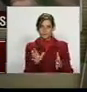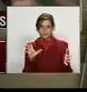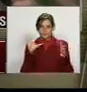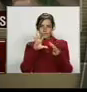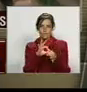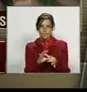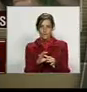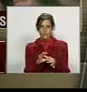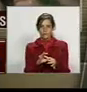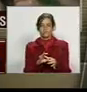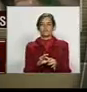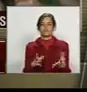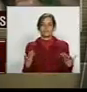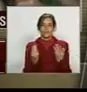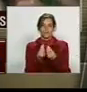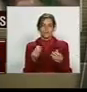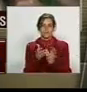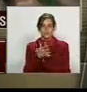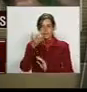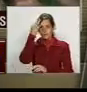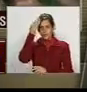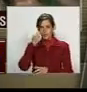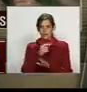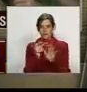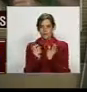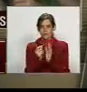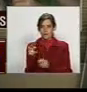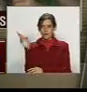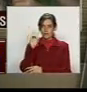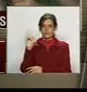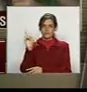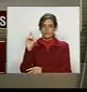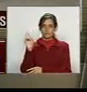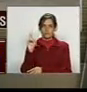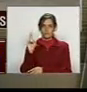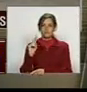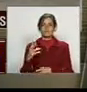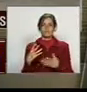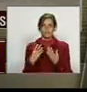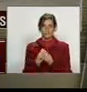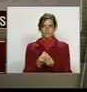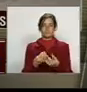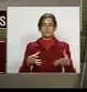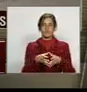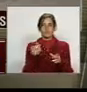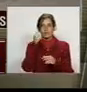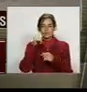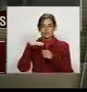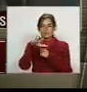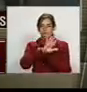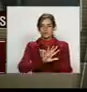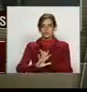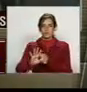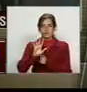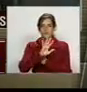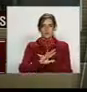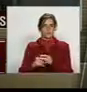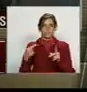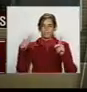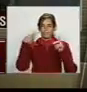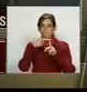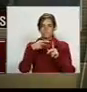articulado junto con la Fiscalía General de la República, con los cuerpos de seguridad, a los fines